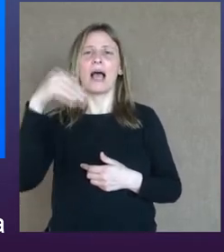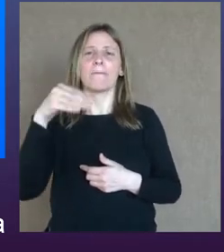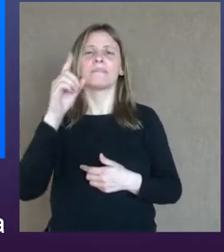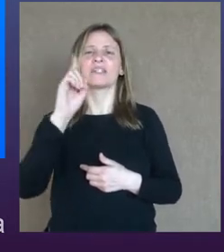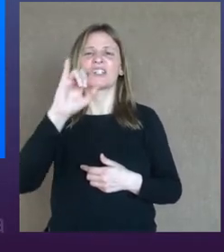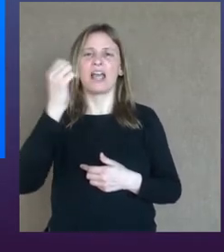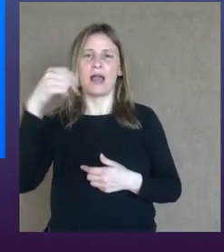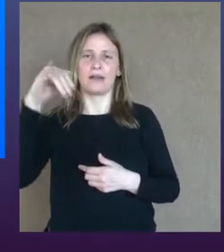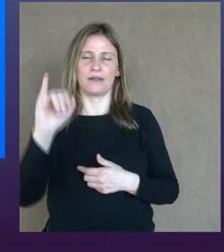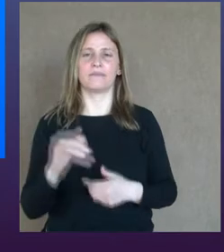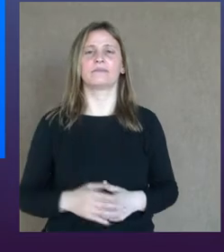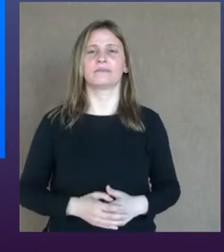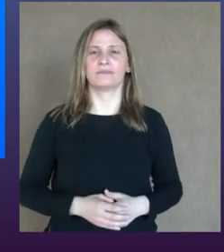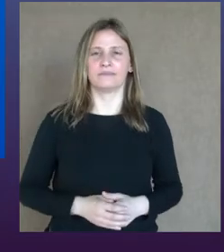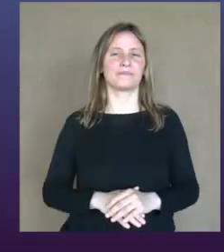Canzoni.